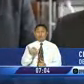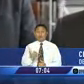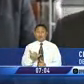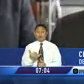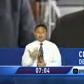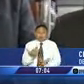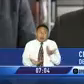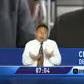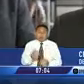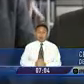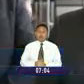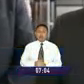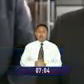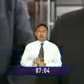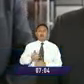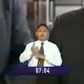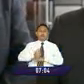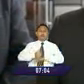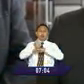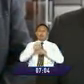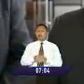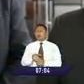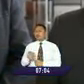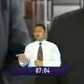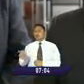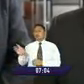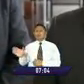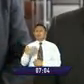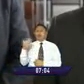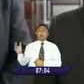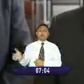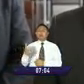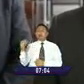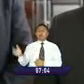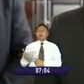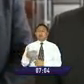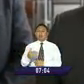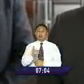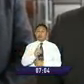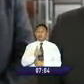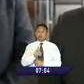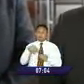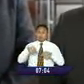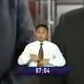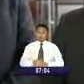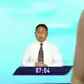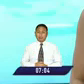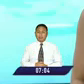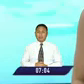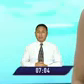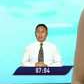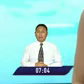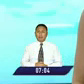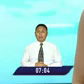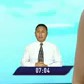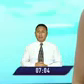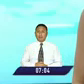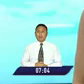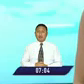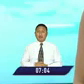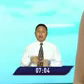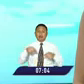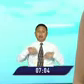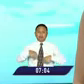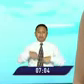pueda existir por parte de las autoridades al momento de ingreso de personas extranjeras al Ecuador. Y bajo un